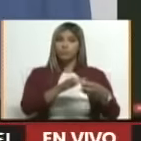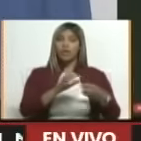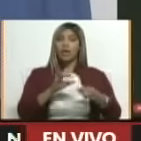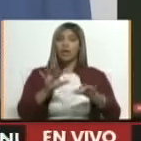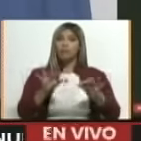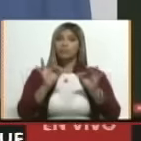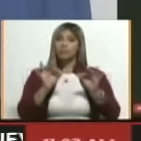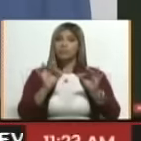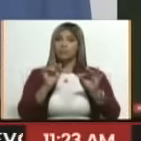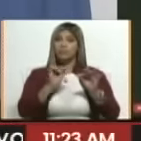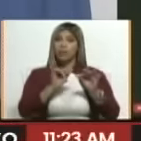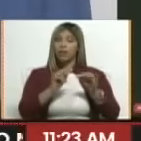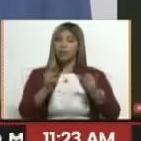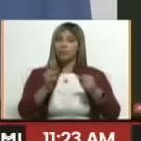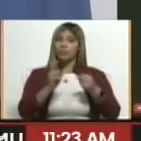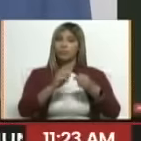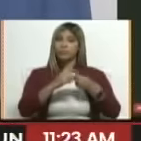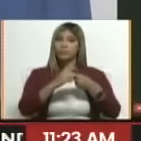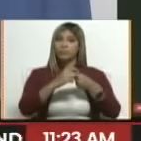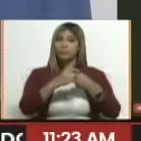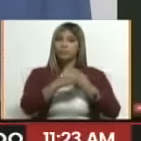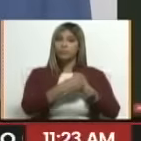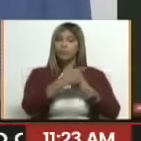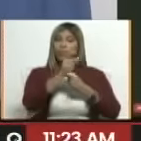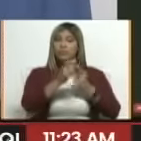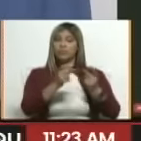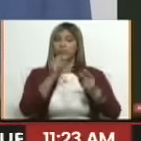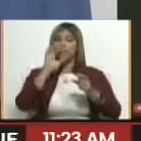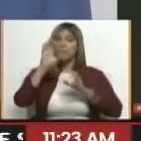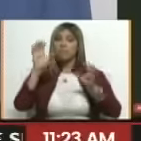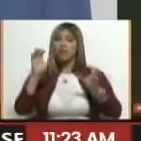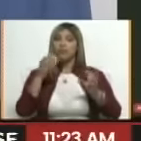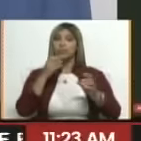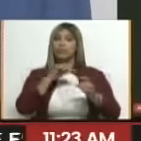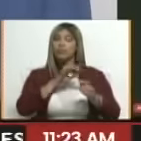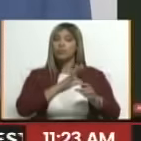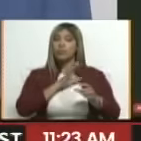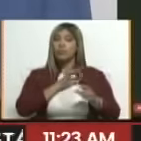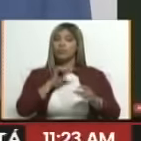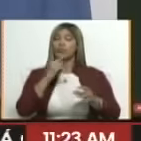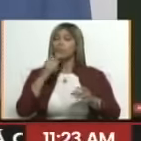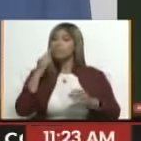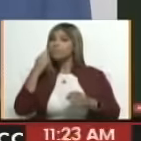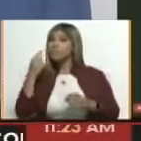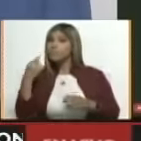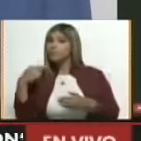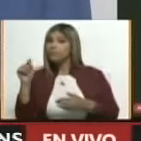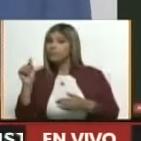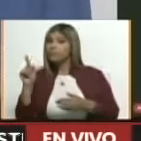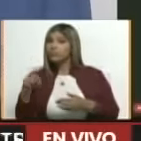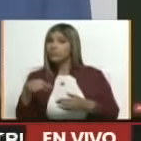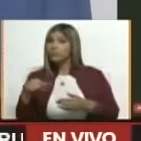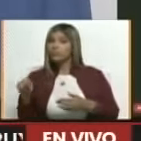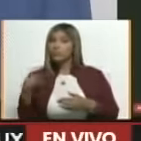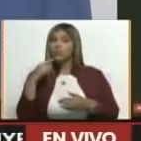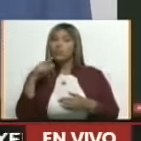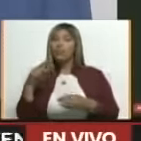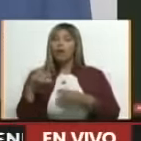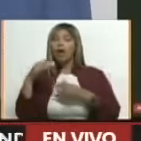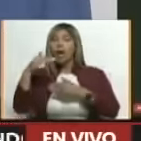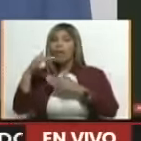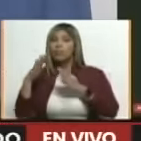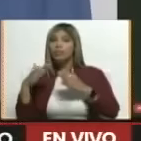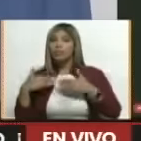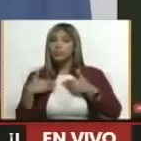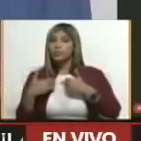miembros para verificar si está recibiendo las intervenciones adecuadas de